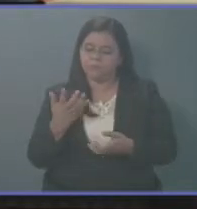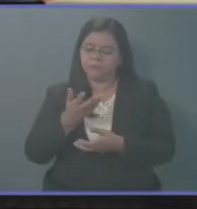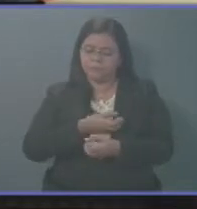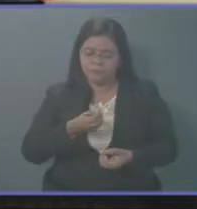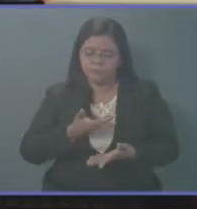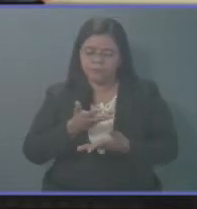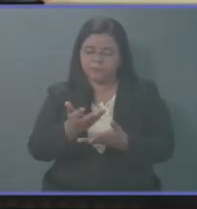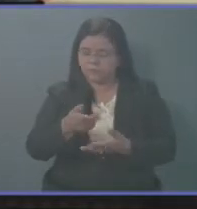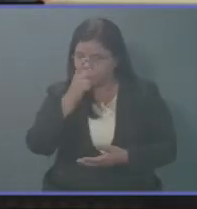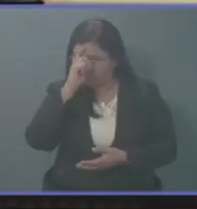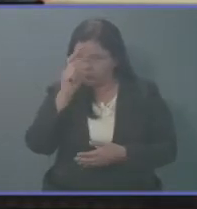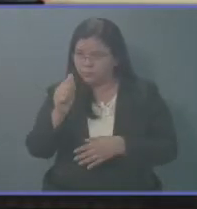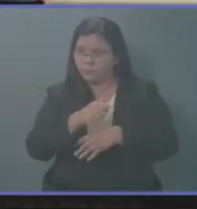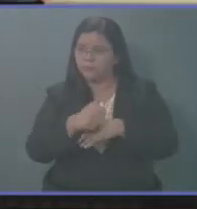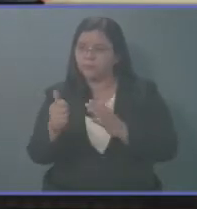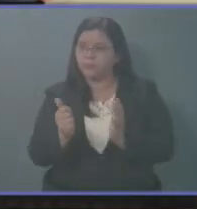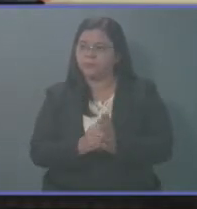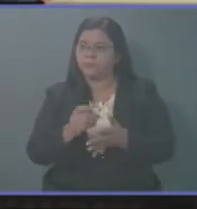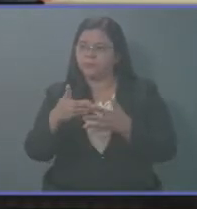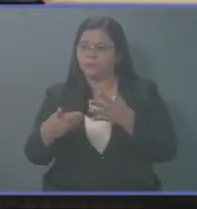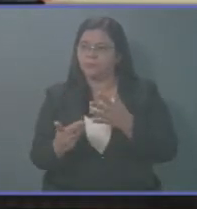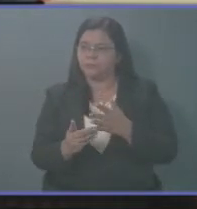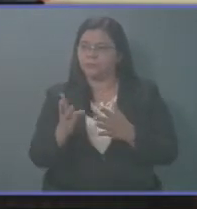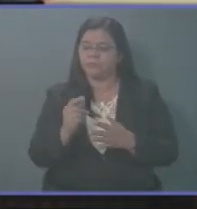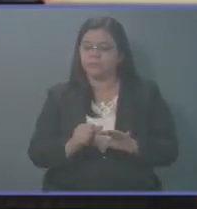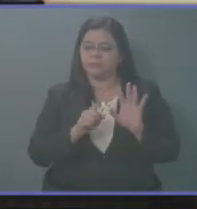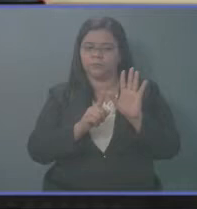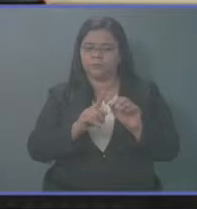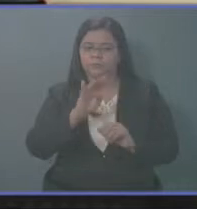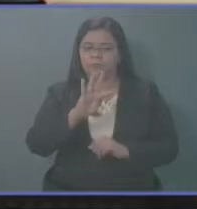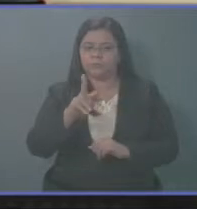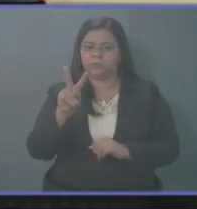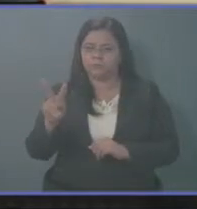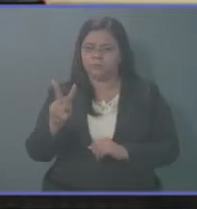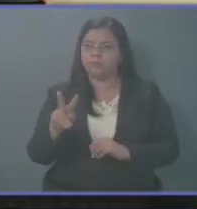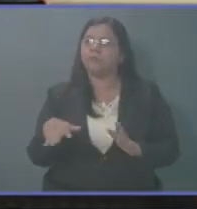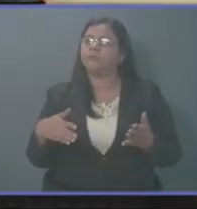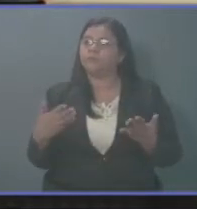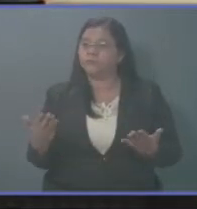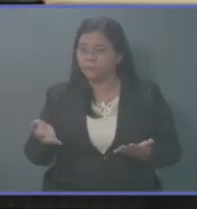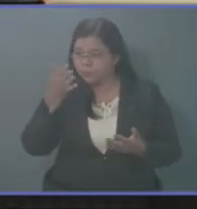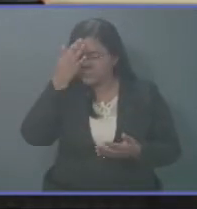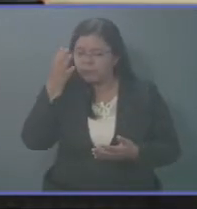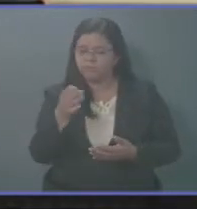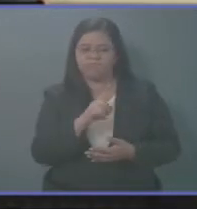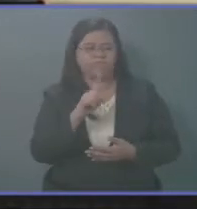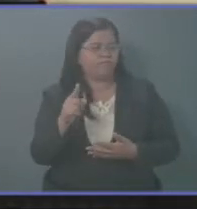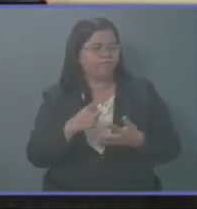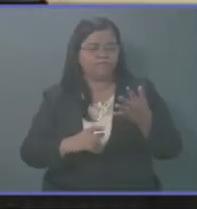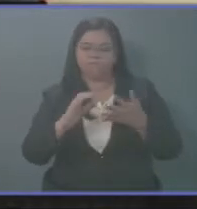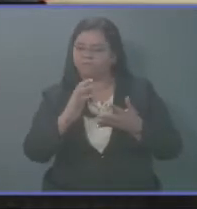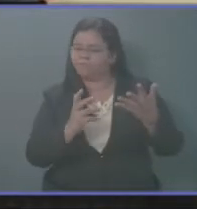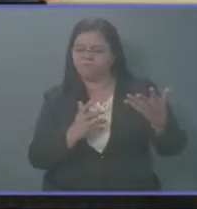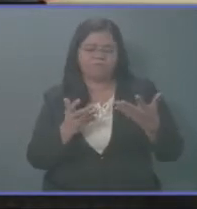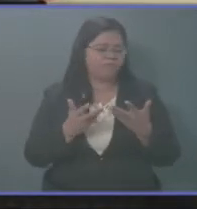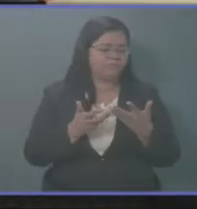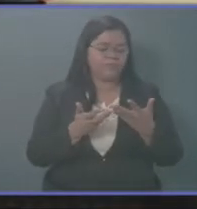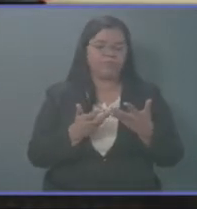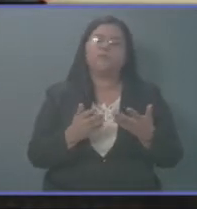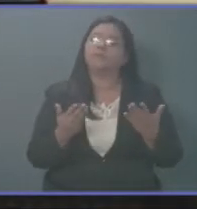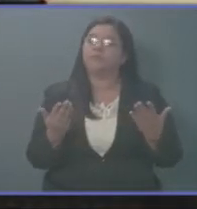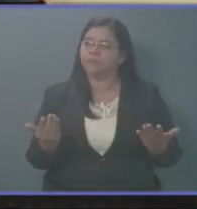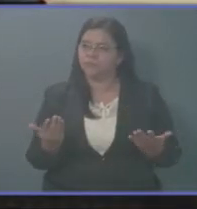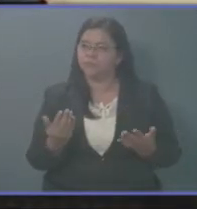honorable Asamblea el decreto legislativo número 642 por considerarlo inconstitucional por las siguientes